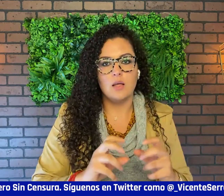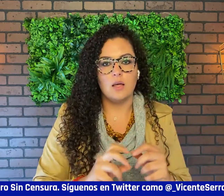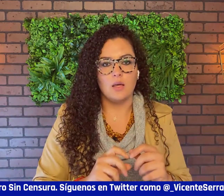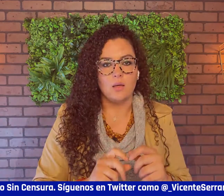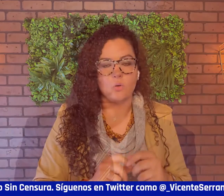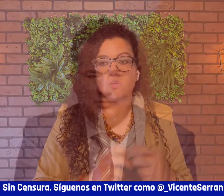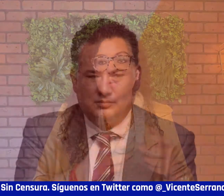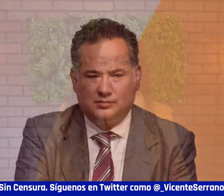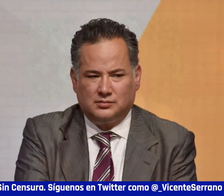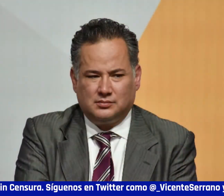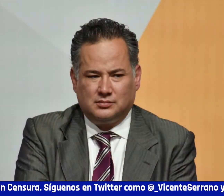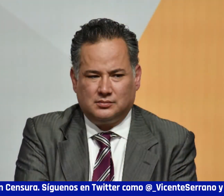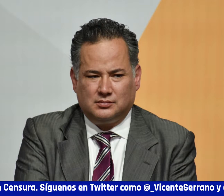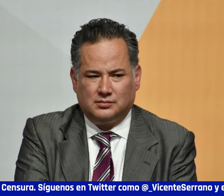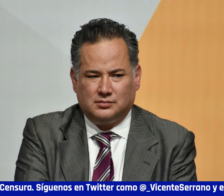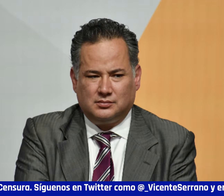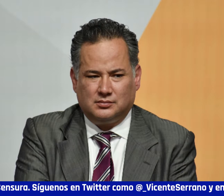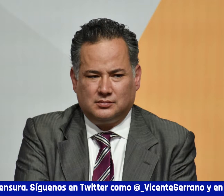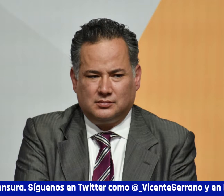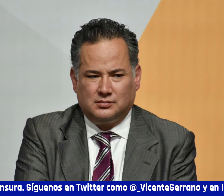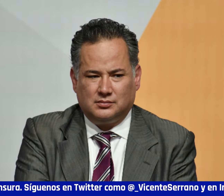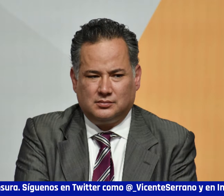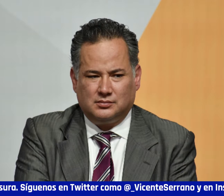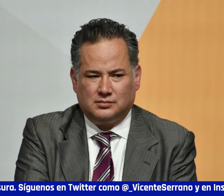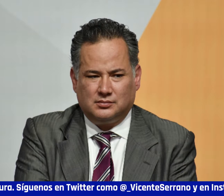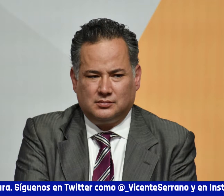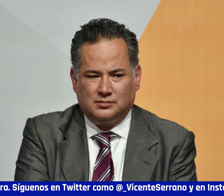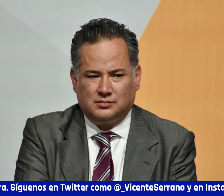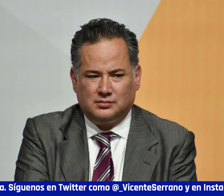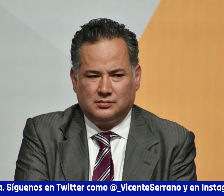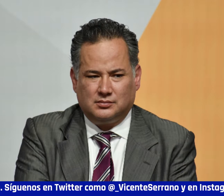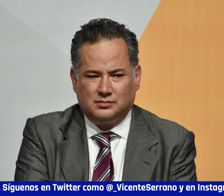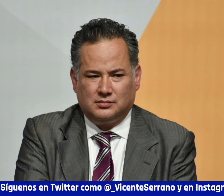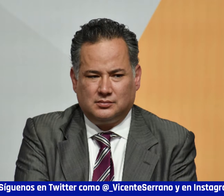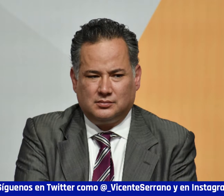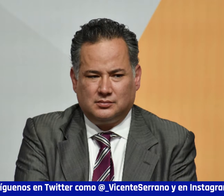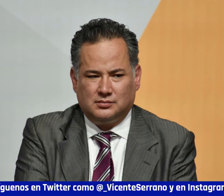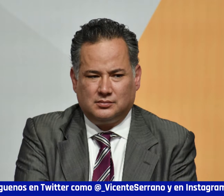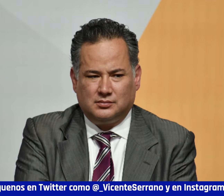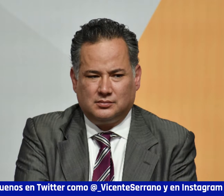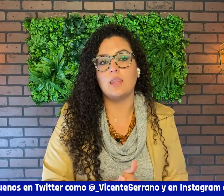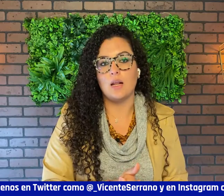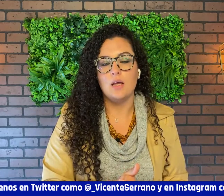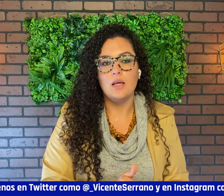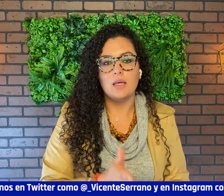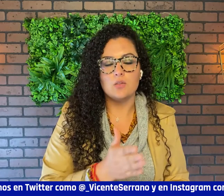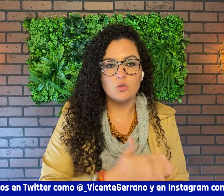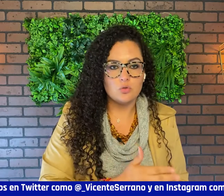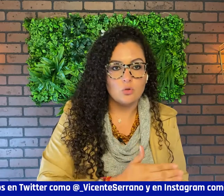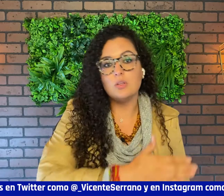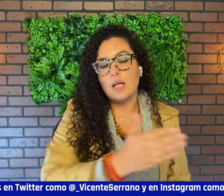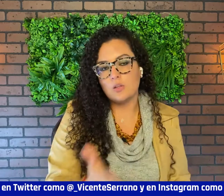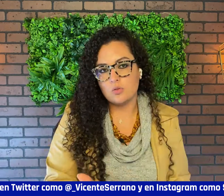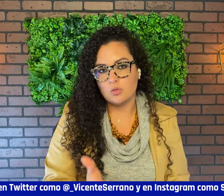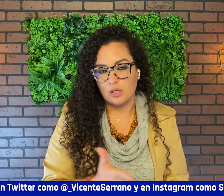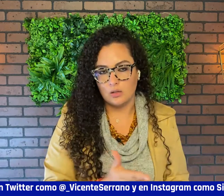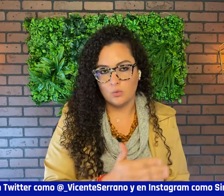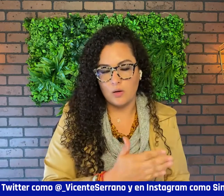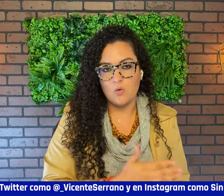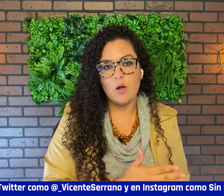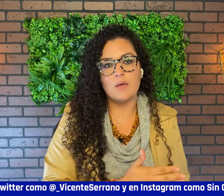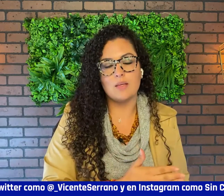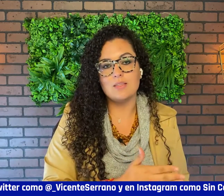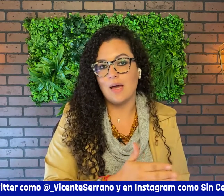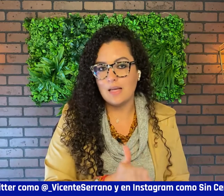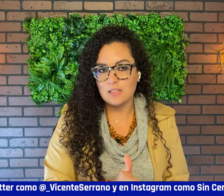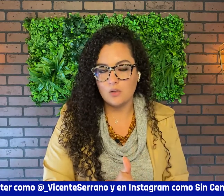gubernamentales contrataron el software Pegasus, y también dejó claro que no se ha vuelto a contratar, que estos contratos